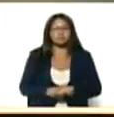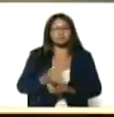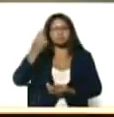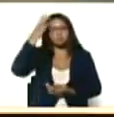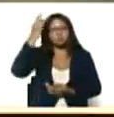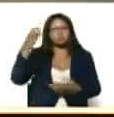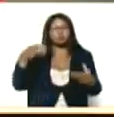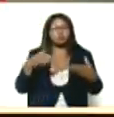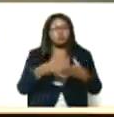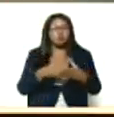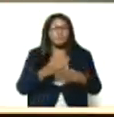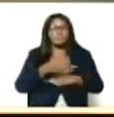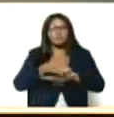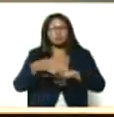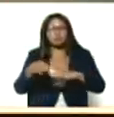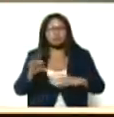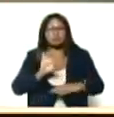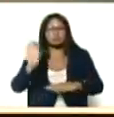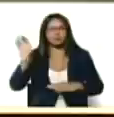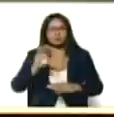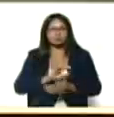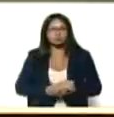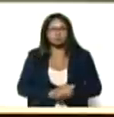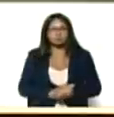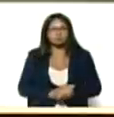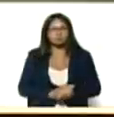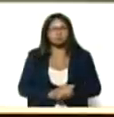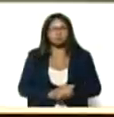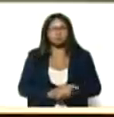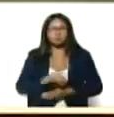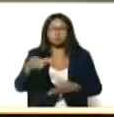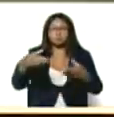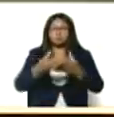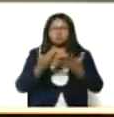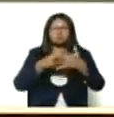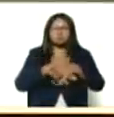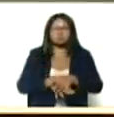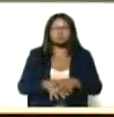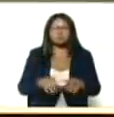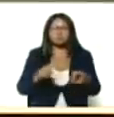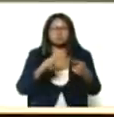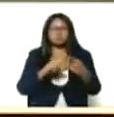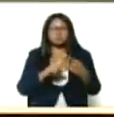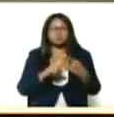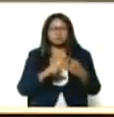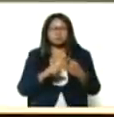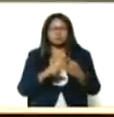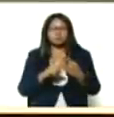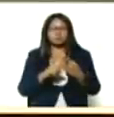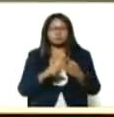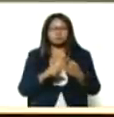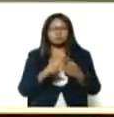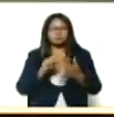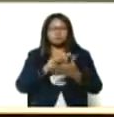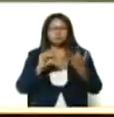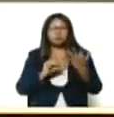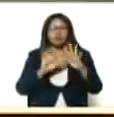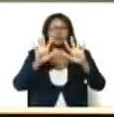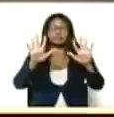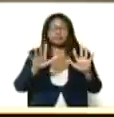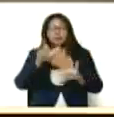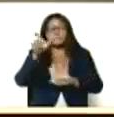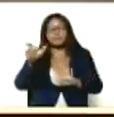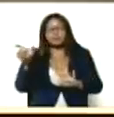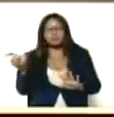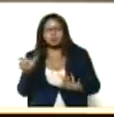legislativos y consejos municipales del país. Esa comisión está integrada por 10 compañeros y